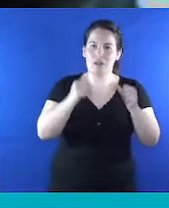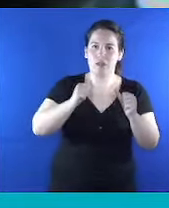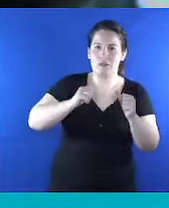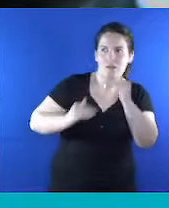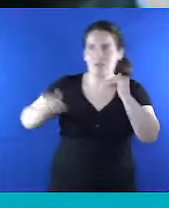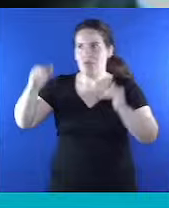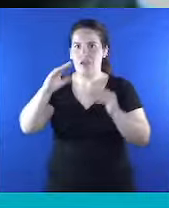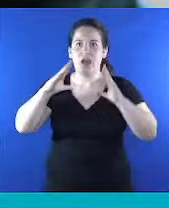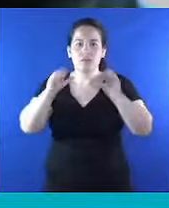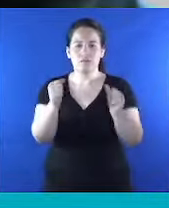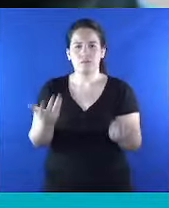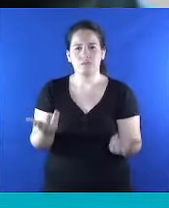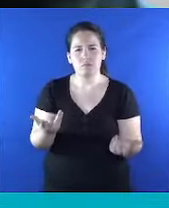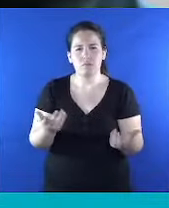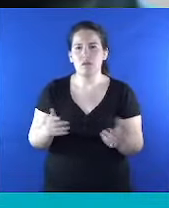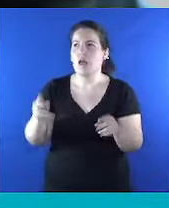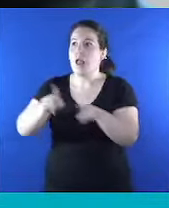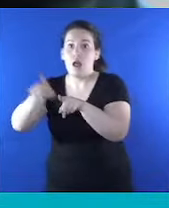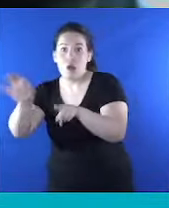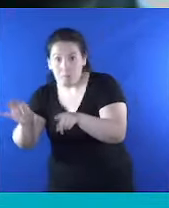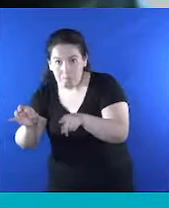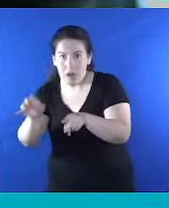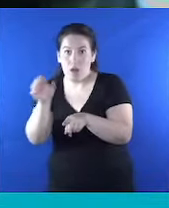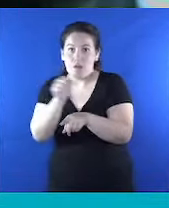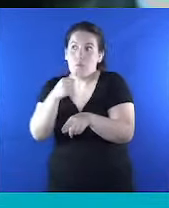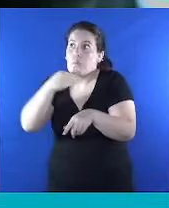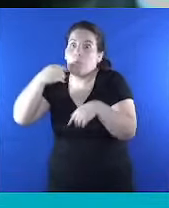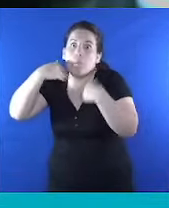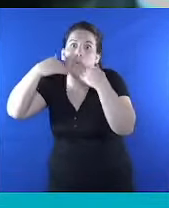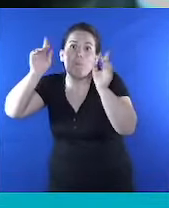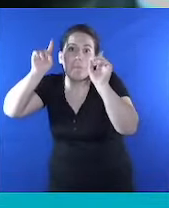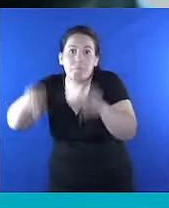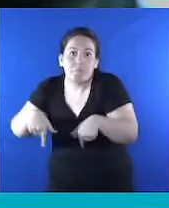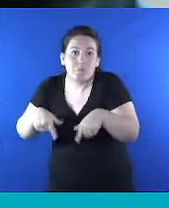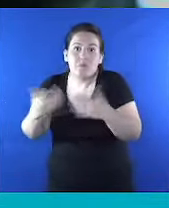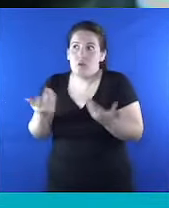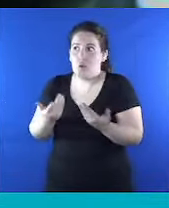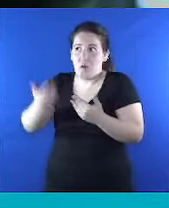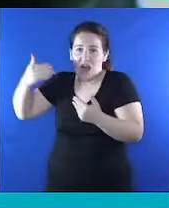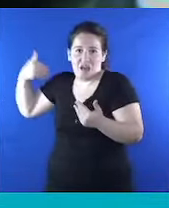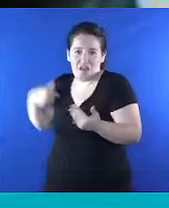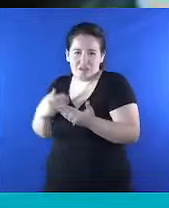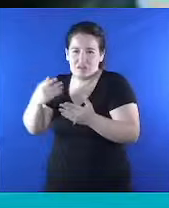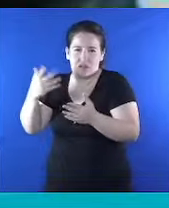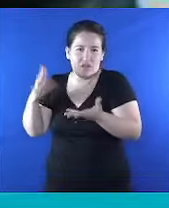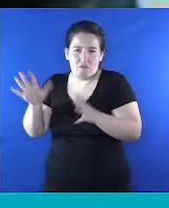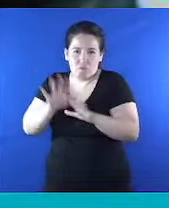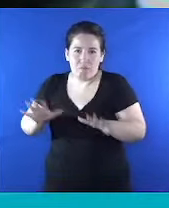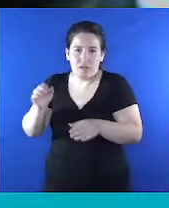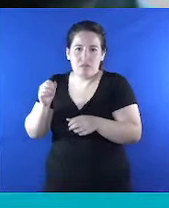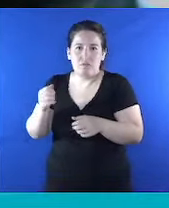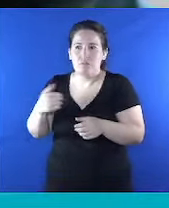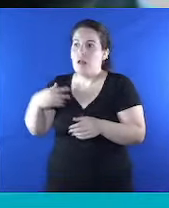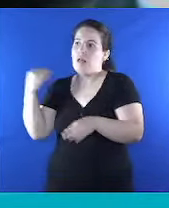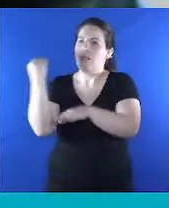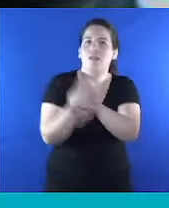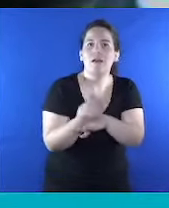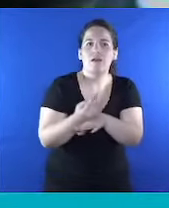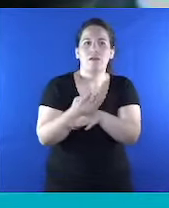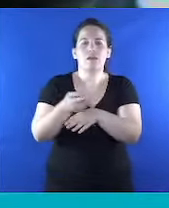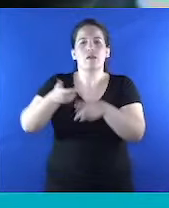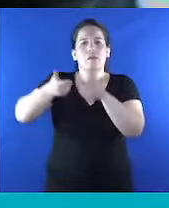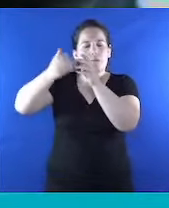Secretario y al hermano del Vocero que no se le conoce Cuál es sus antecedentes Lo pone a auditar el Ministerio de defensa no se